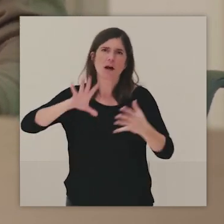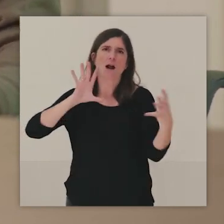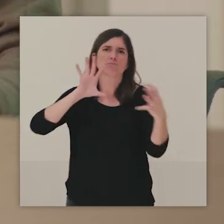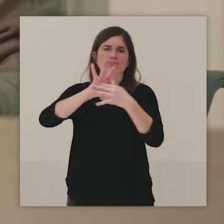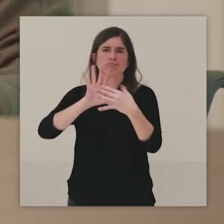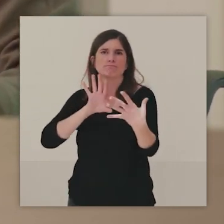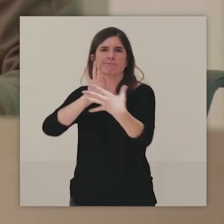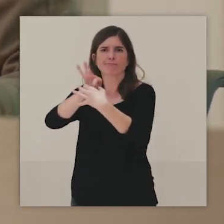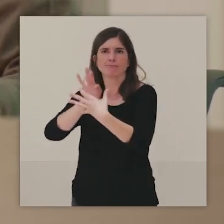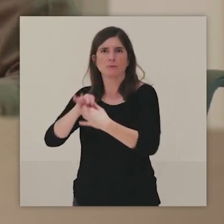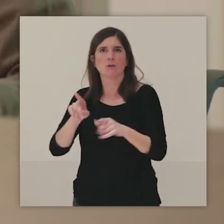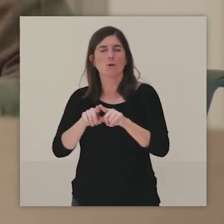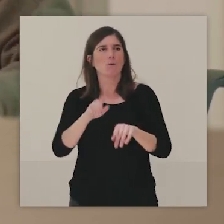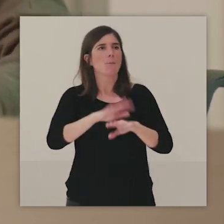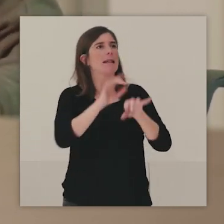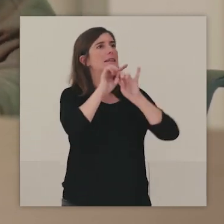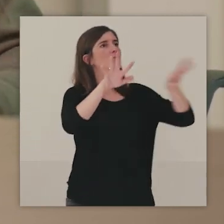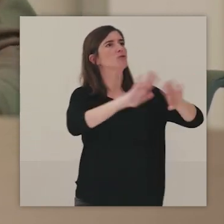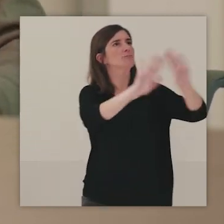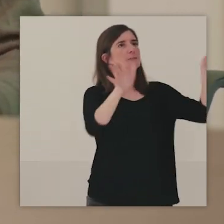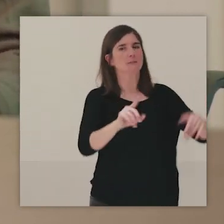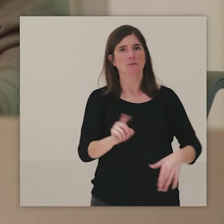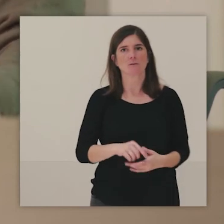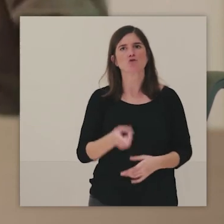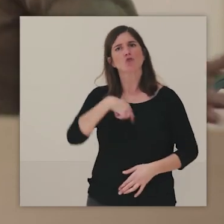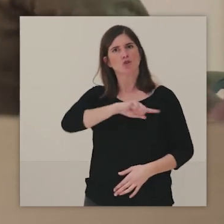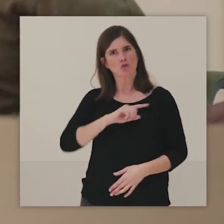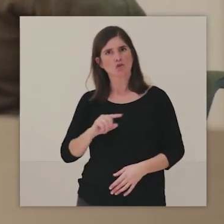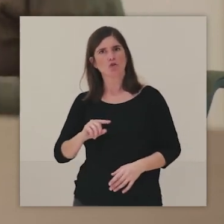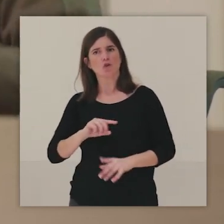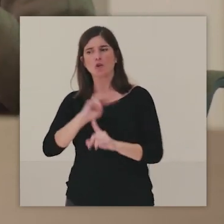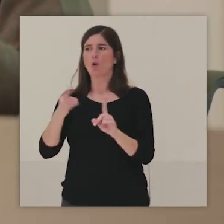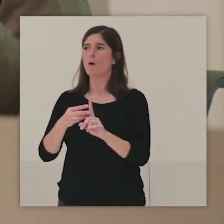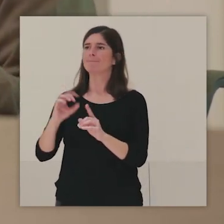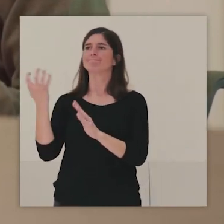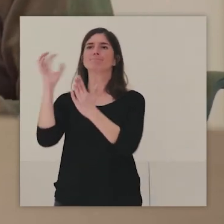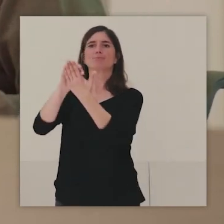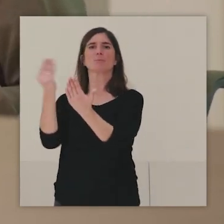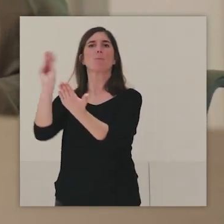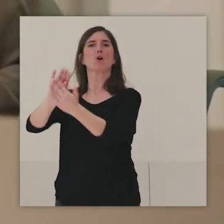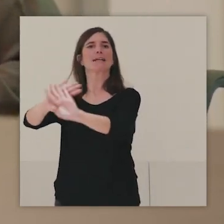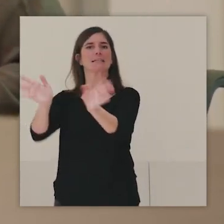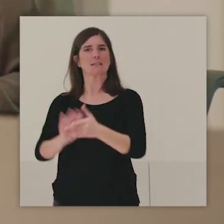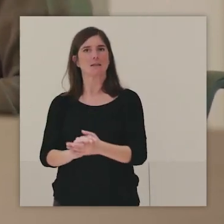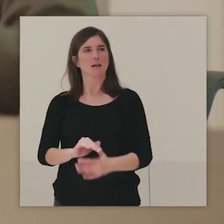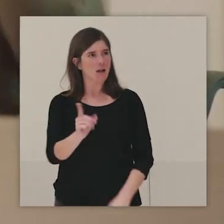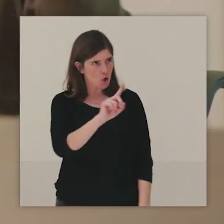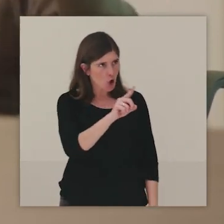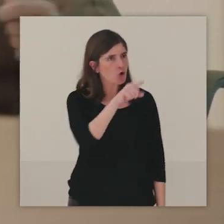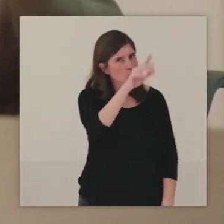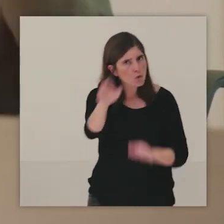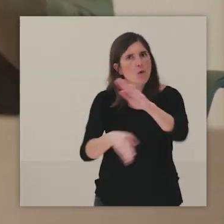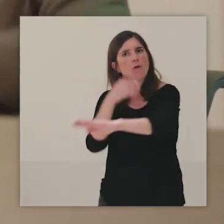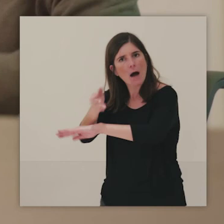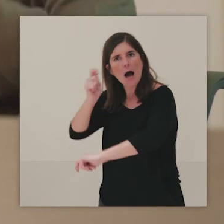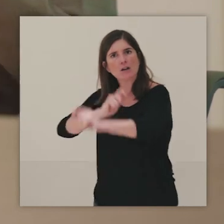simplemente de que se haga una difusión. No, es que lo tenemos puesto en la web. Vayan a los sitios, hablen con ellos,